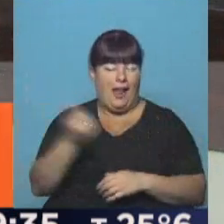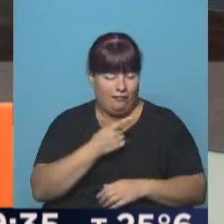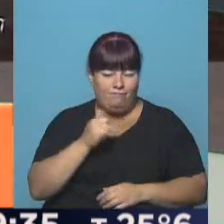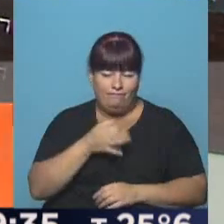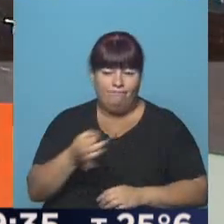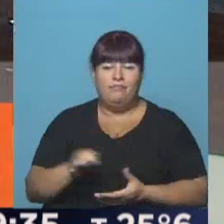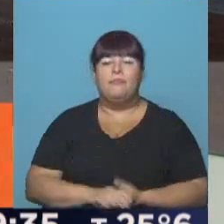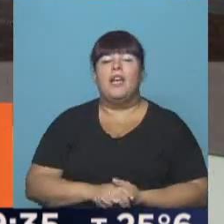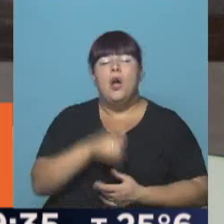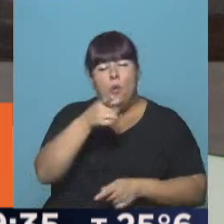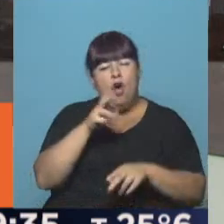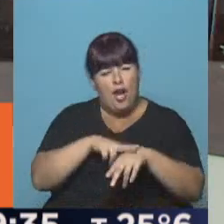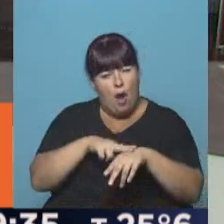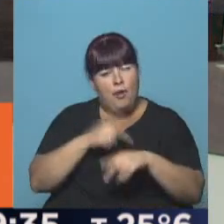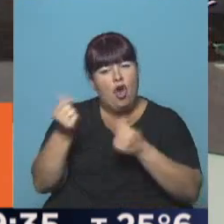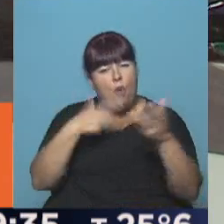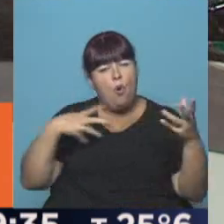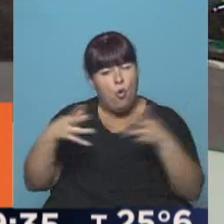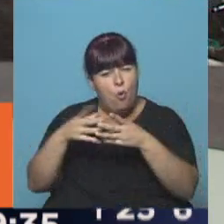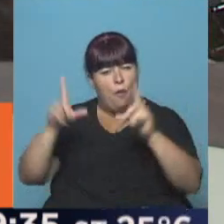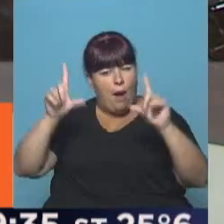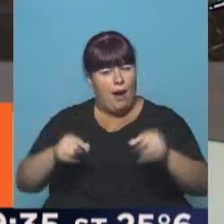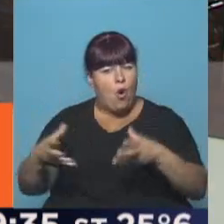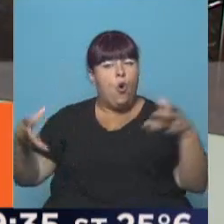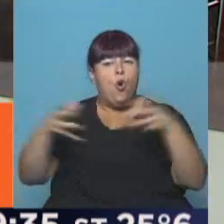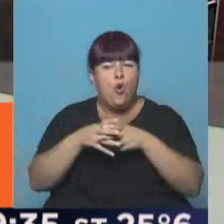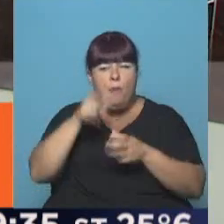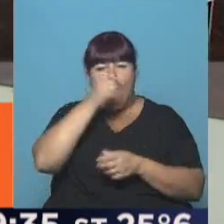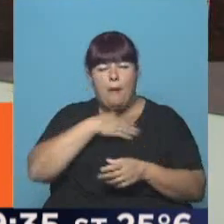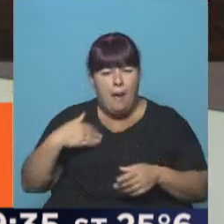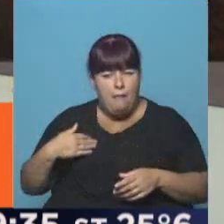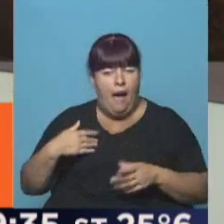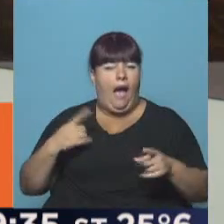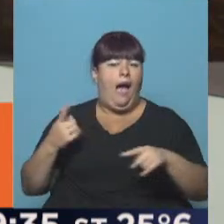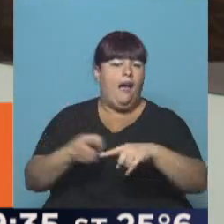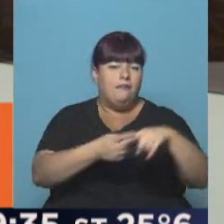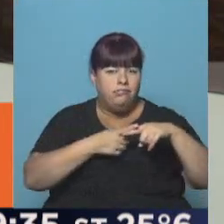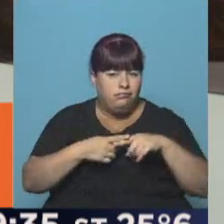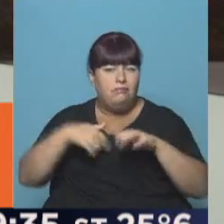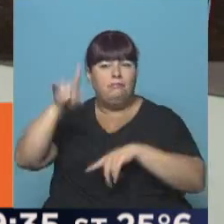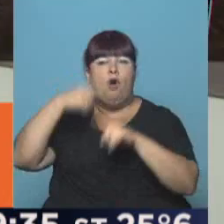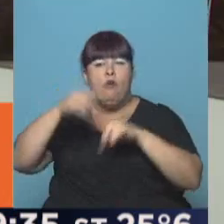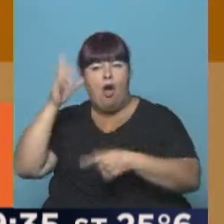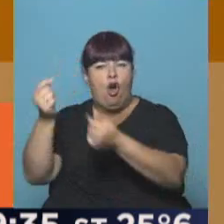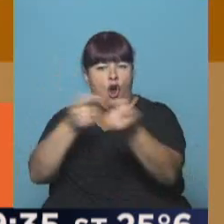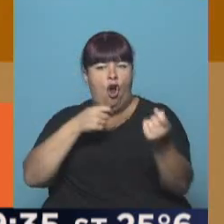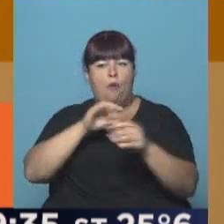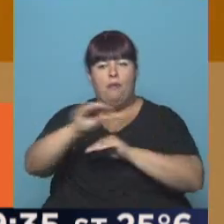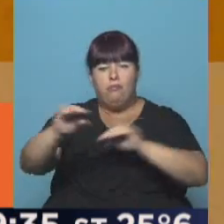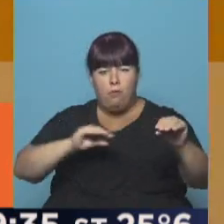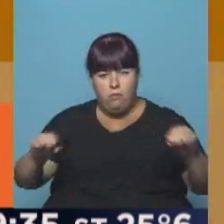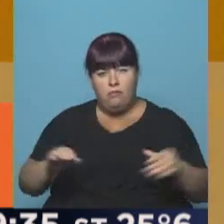señor Daniel recomienda la compra en grupos muchos grupos que se arman de de Padre madre y bueno van a un mayorista compran después